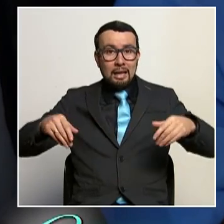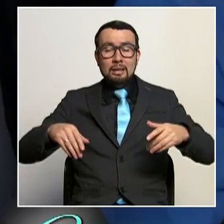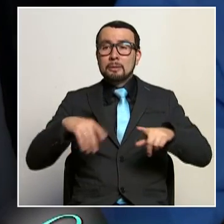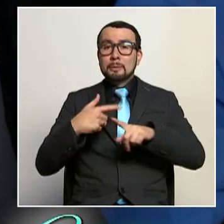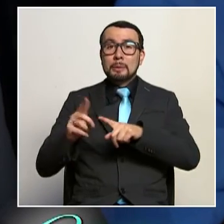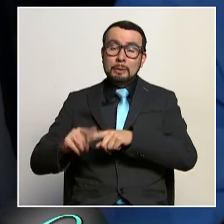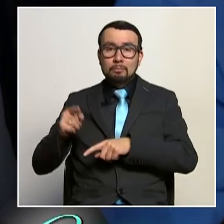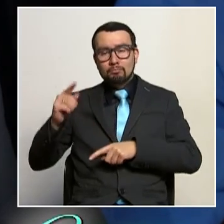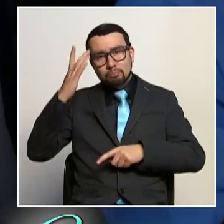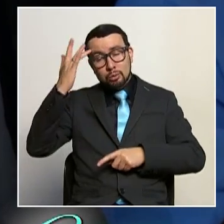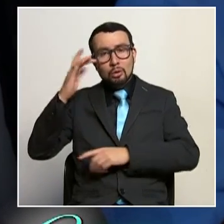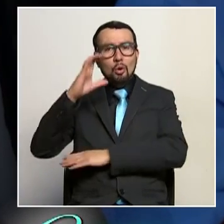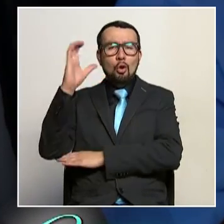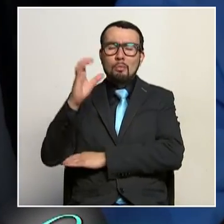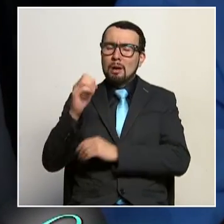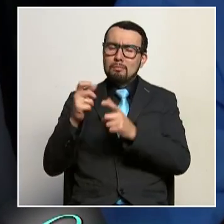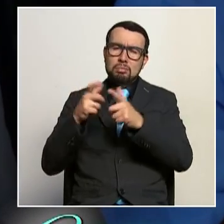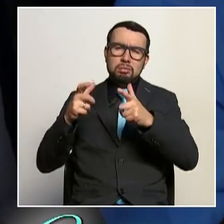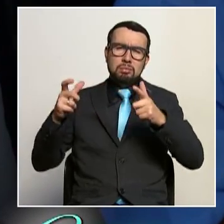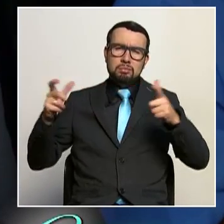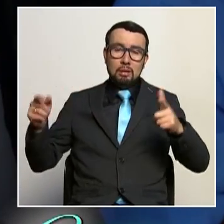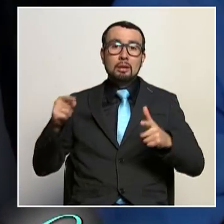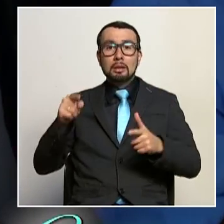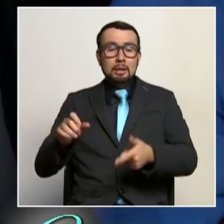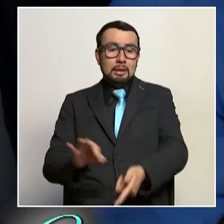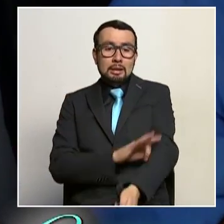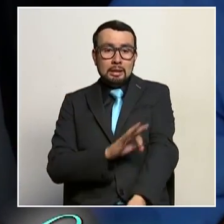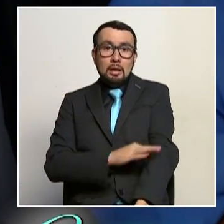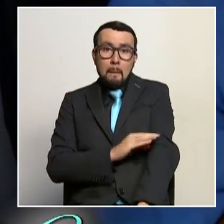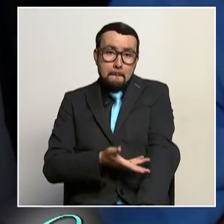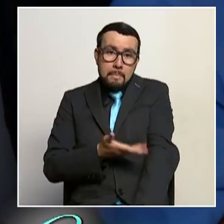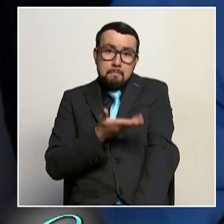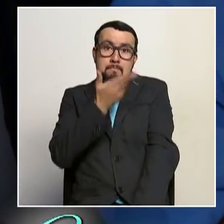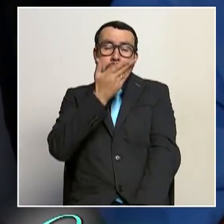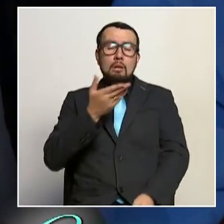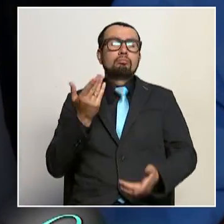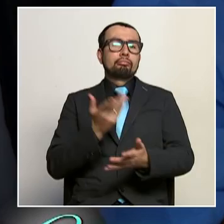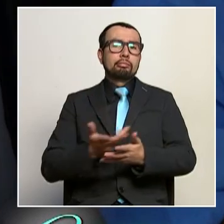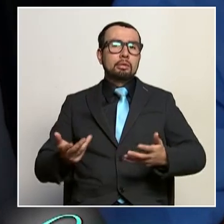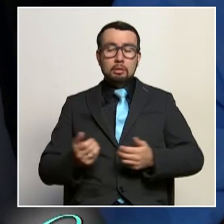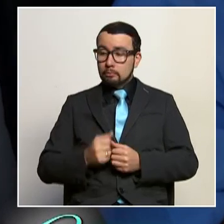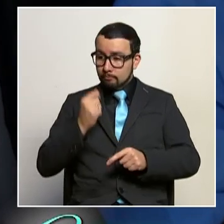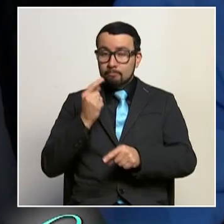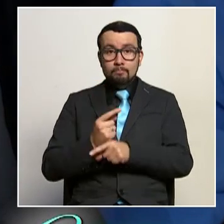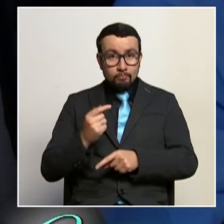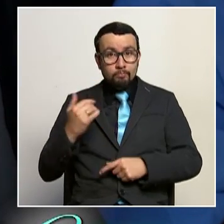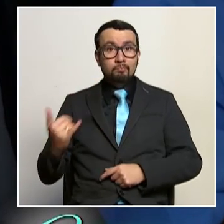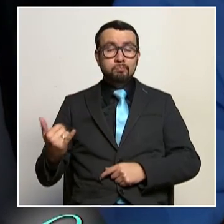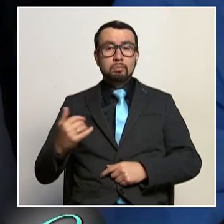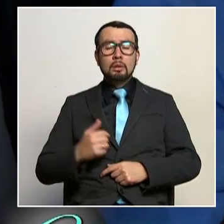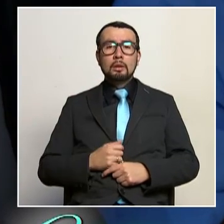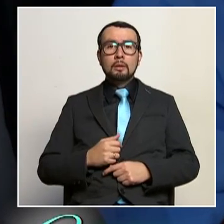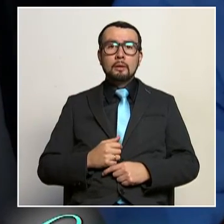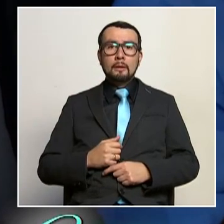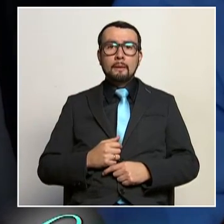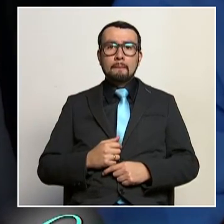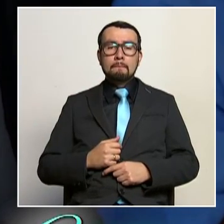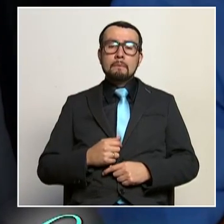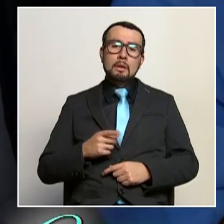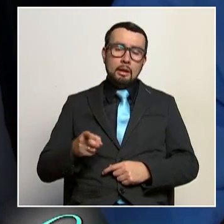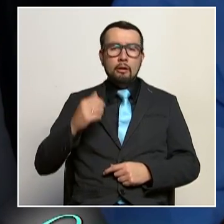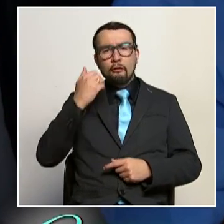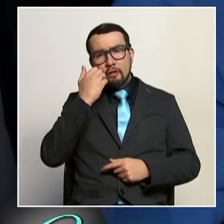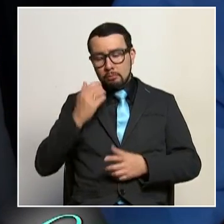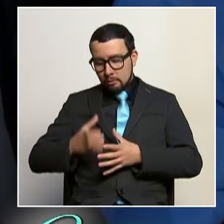los colombianos tengamos muy frecuentemente el colesterol y los triglicéridos elevados y de hecho pues va esto a afectar el